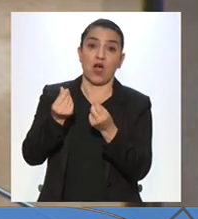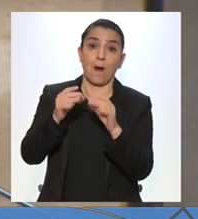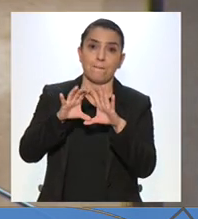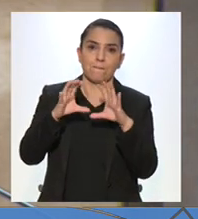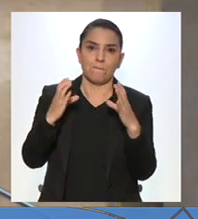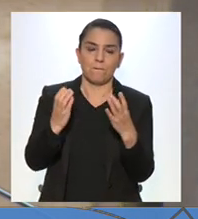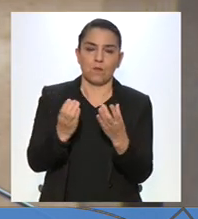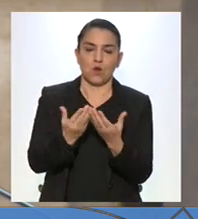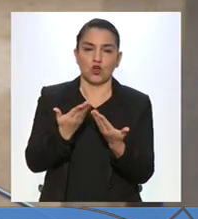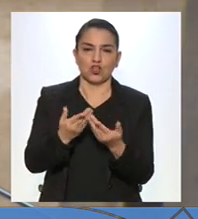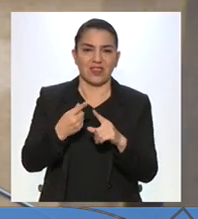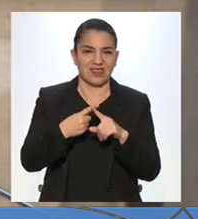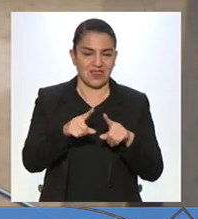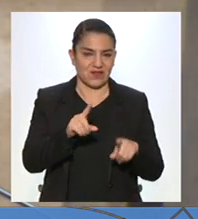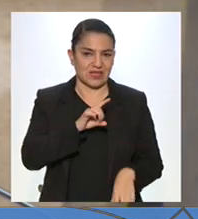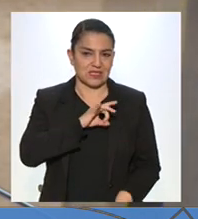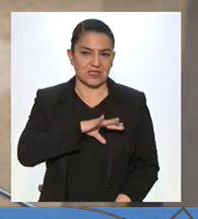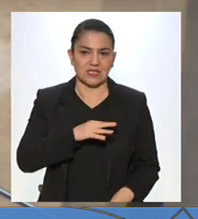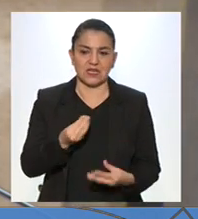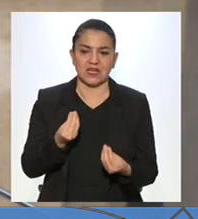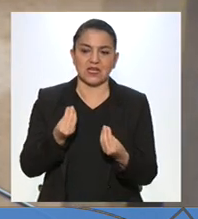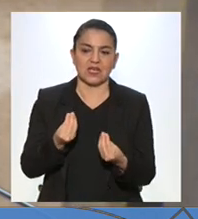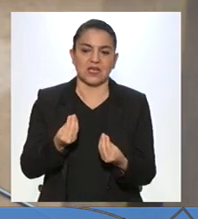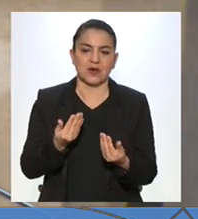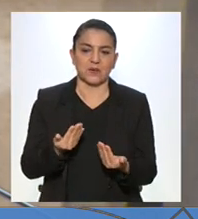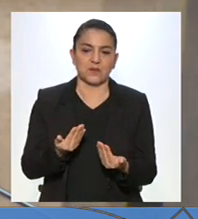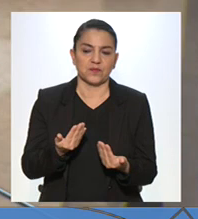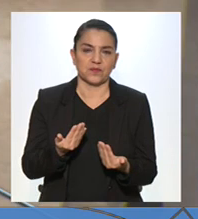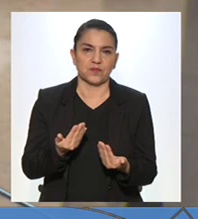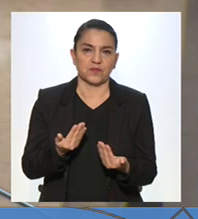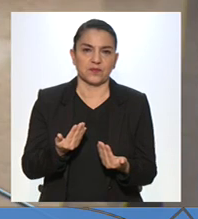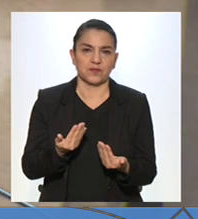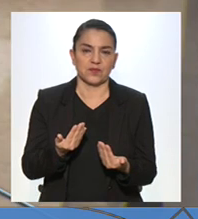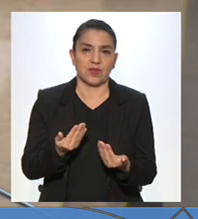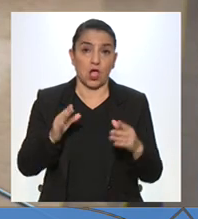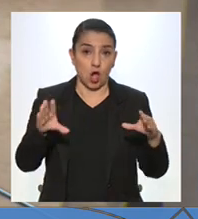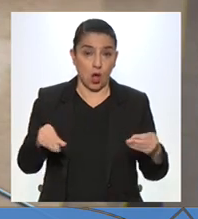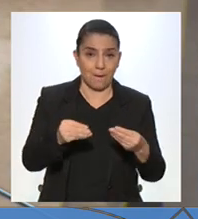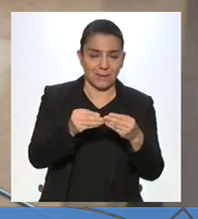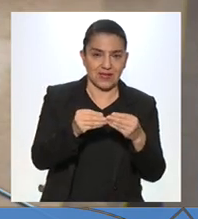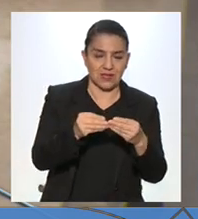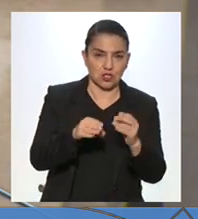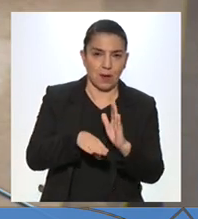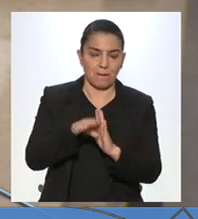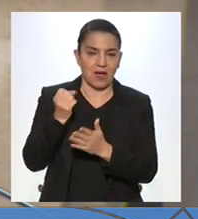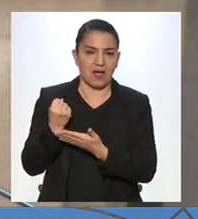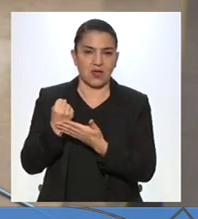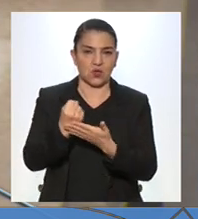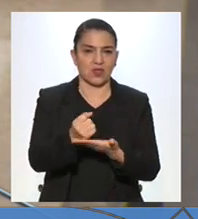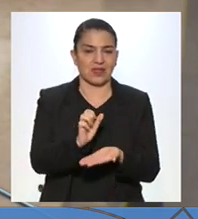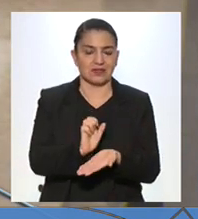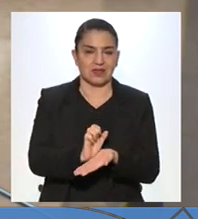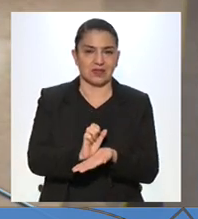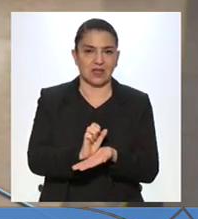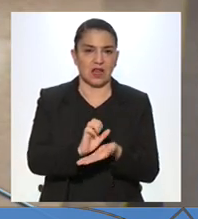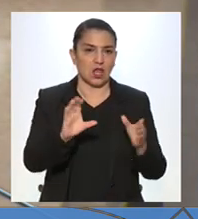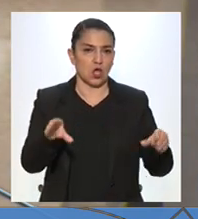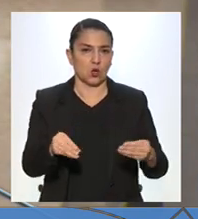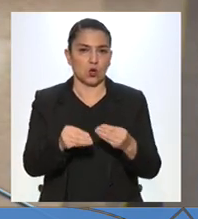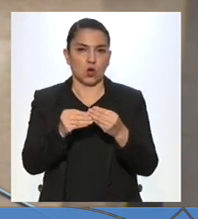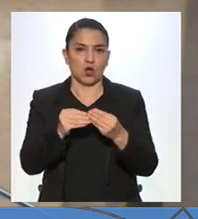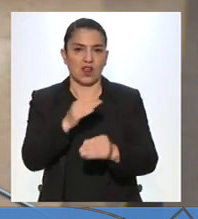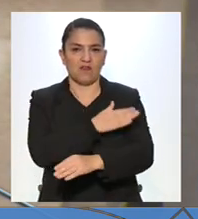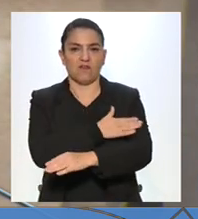hemos tenido en Chile ha sido en buena medida la combinación de las mayores ayudas estatales con los retiros de